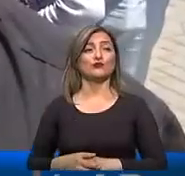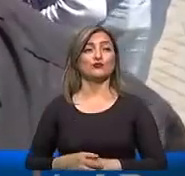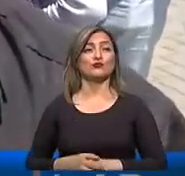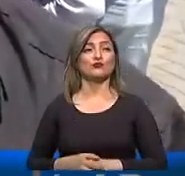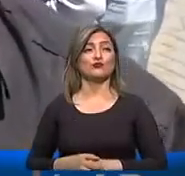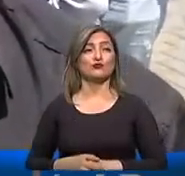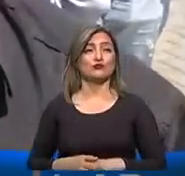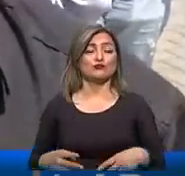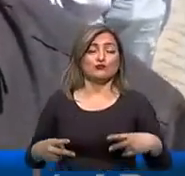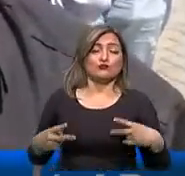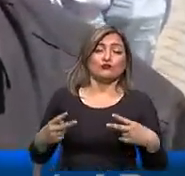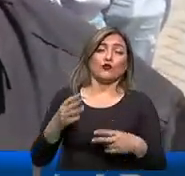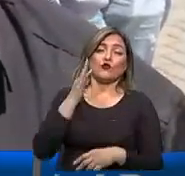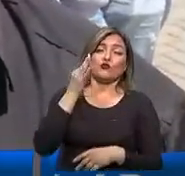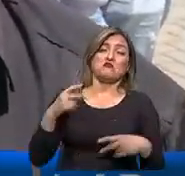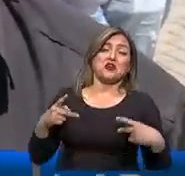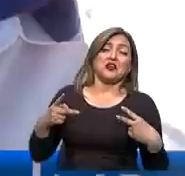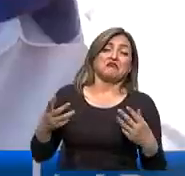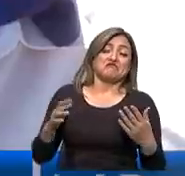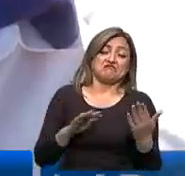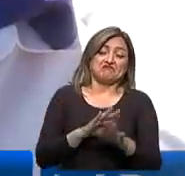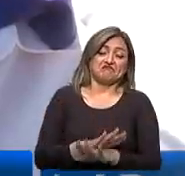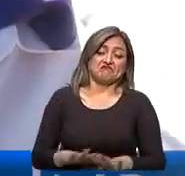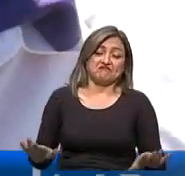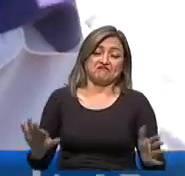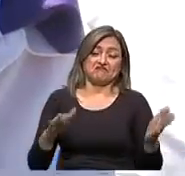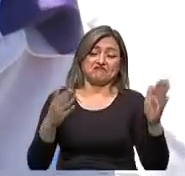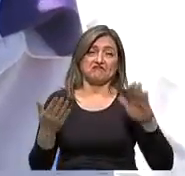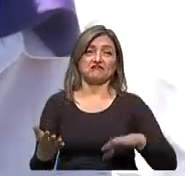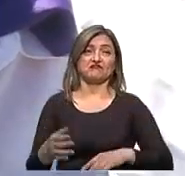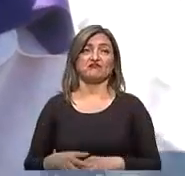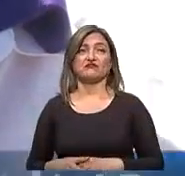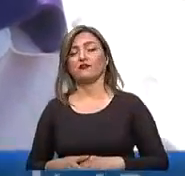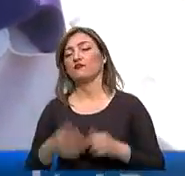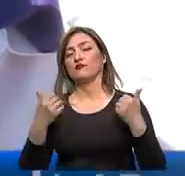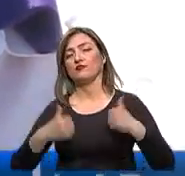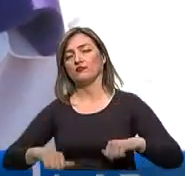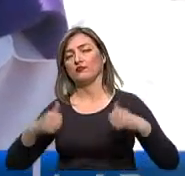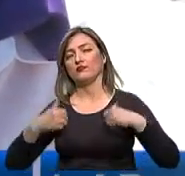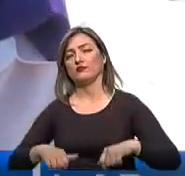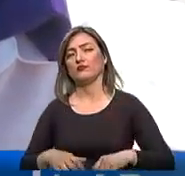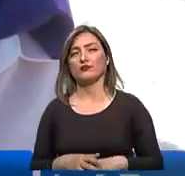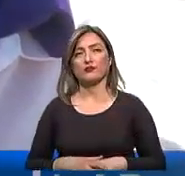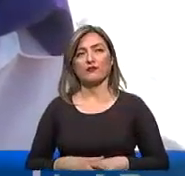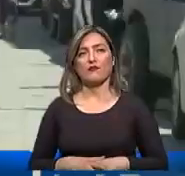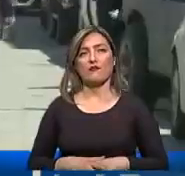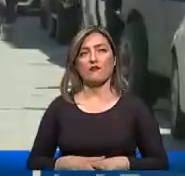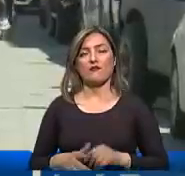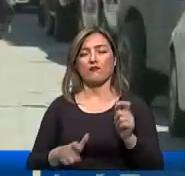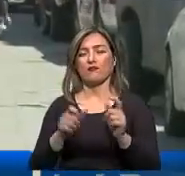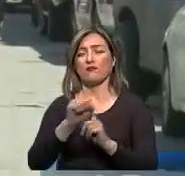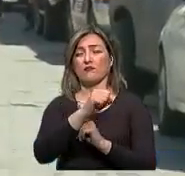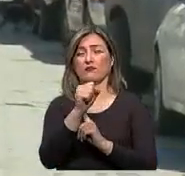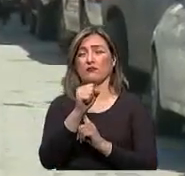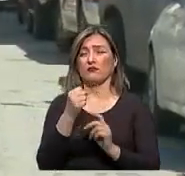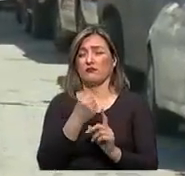la vida por delante, se acabó. Es triste lo que está pasando y la gente está muy conmovida con esta situación. La